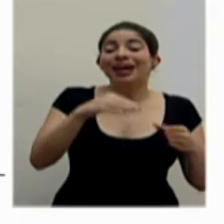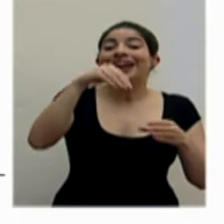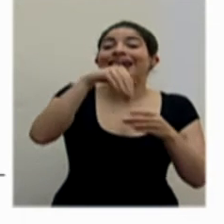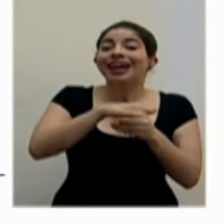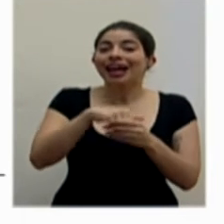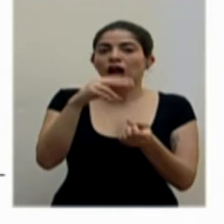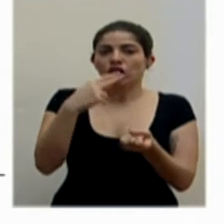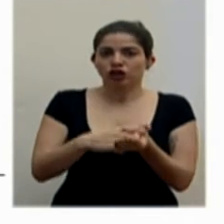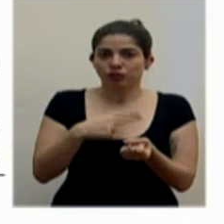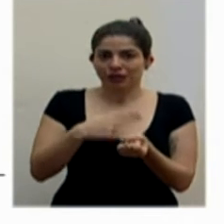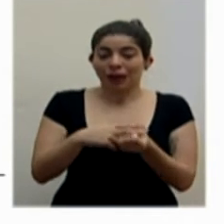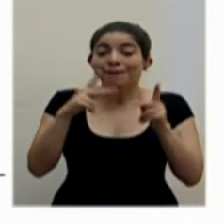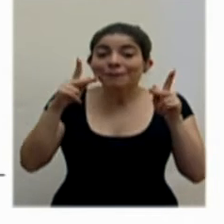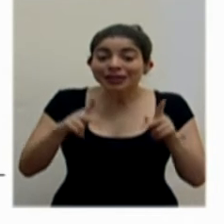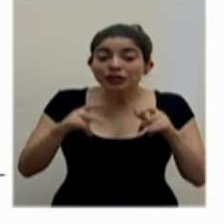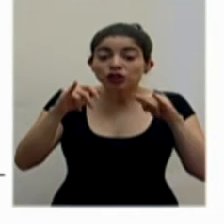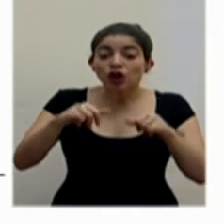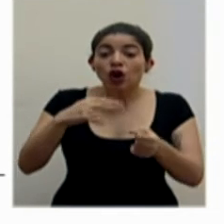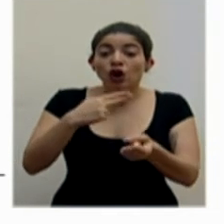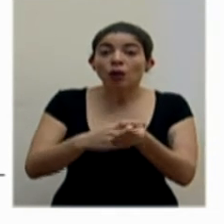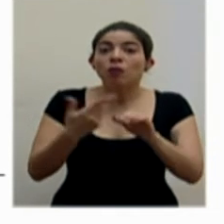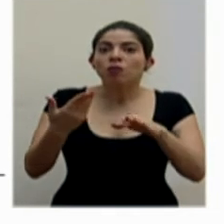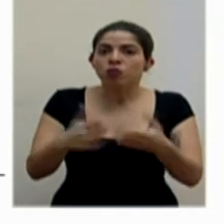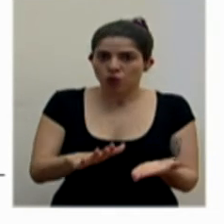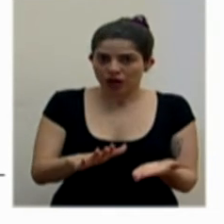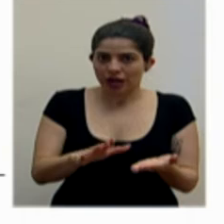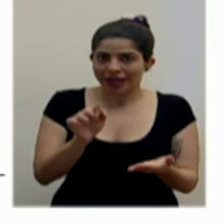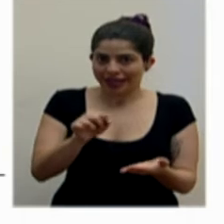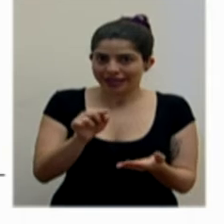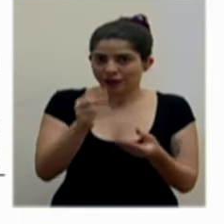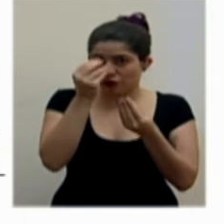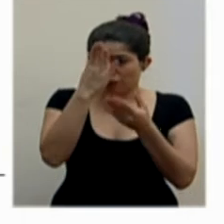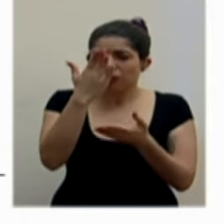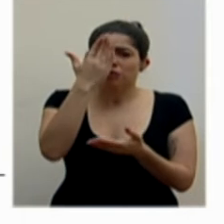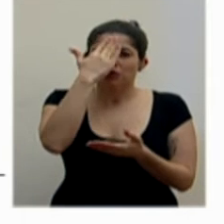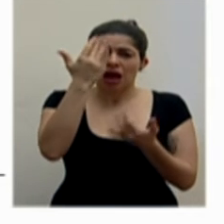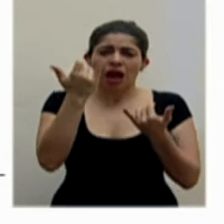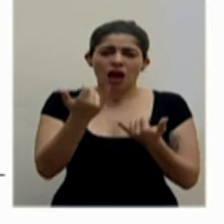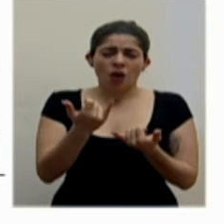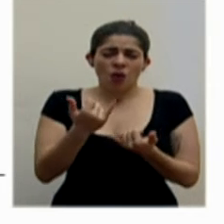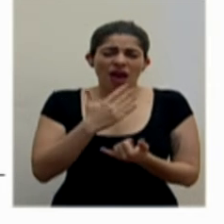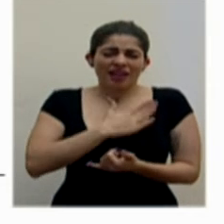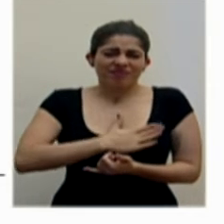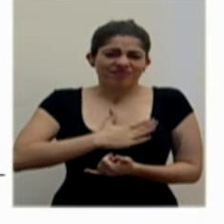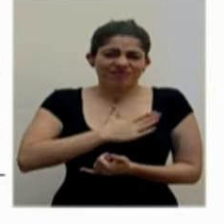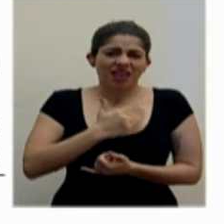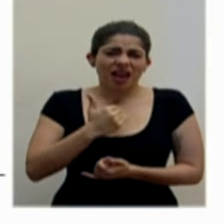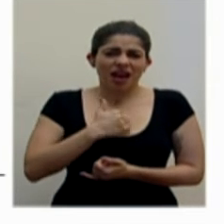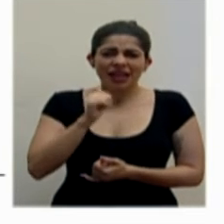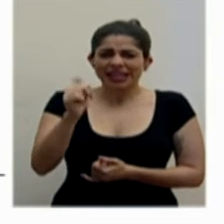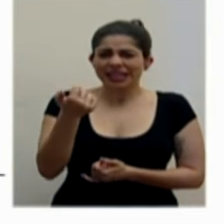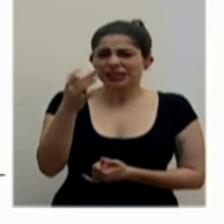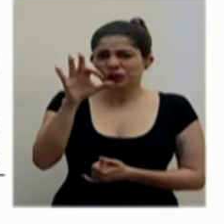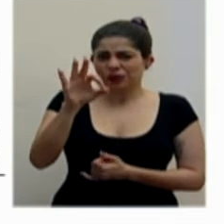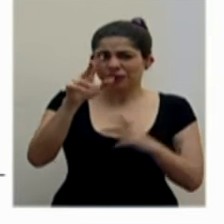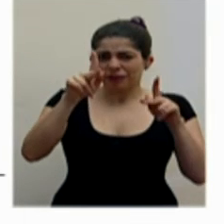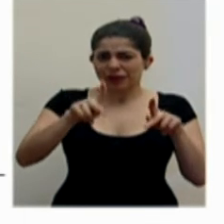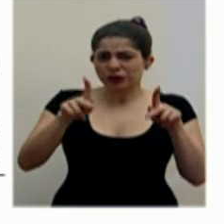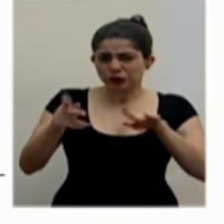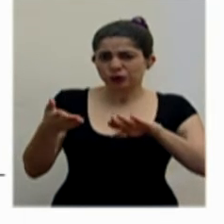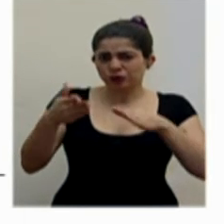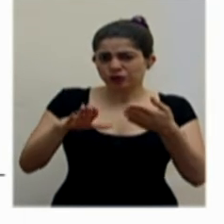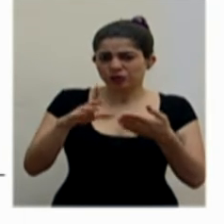los hospitalizados. Sabemos que al día de hoy tenemos lamentablemente 19 fallecidos